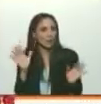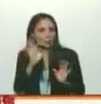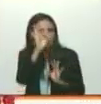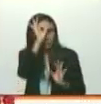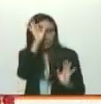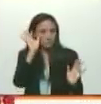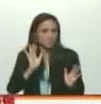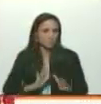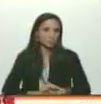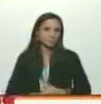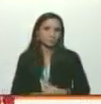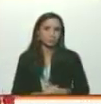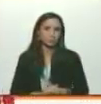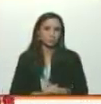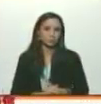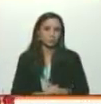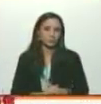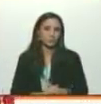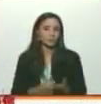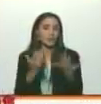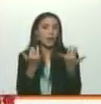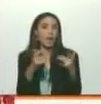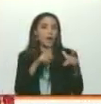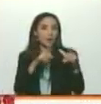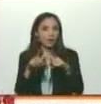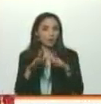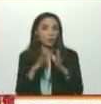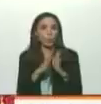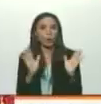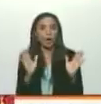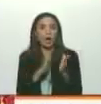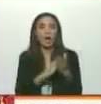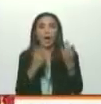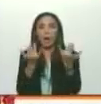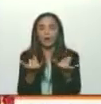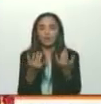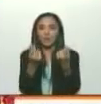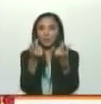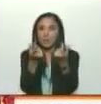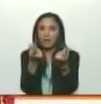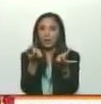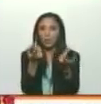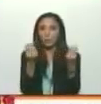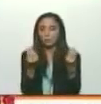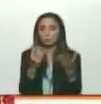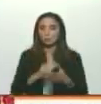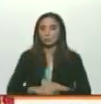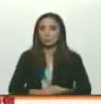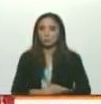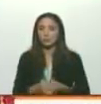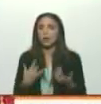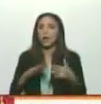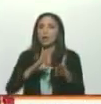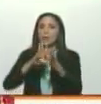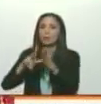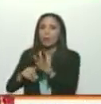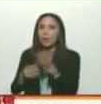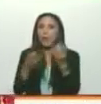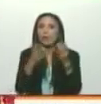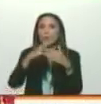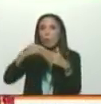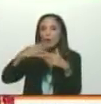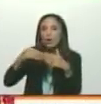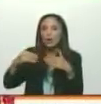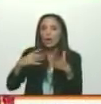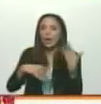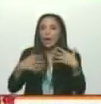obligados a abrirlas aquí. Así como ahorita agarraron unos vividores que se llevaron los dólares de Cadivi, allá